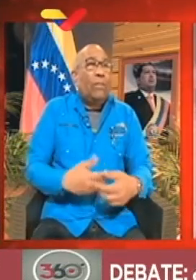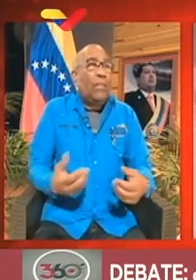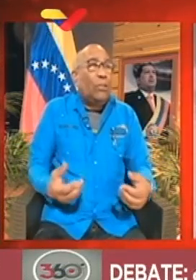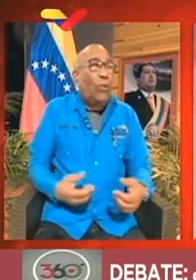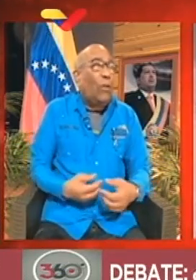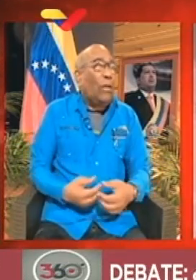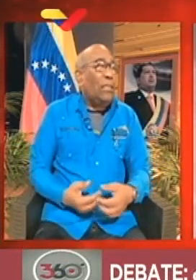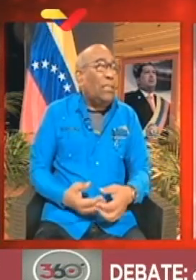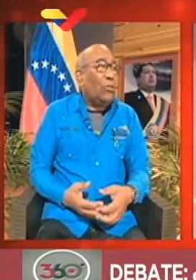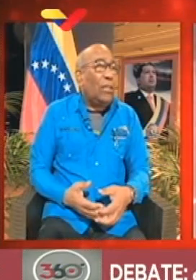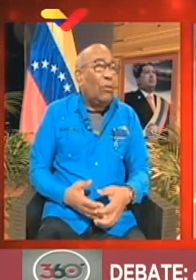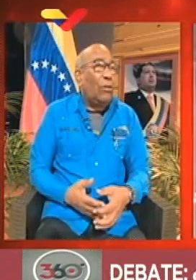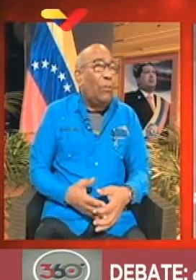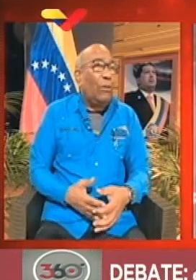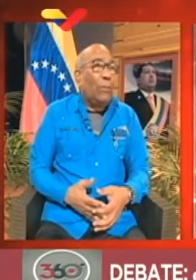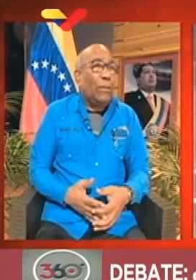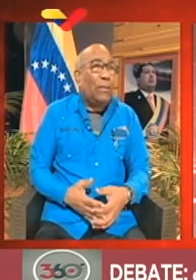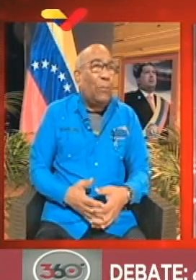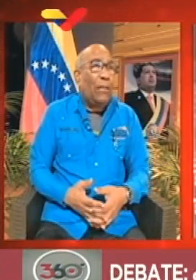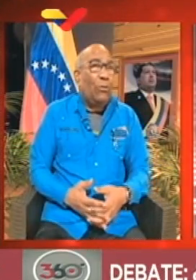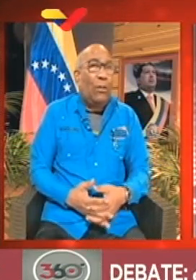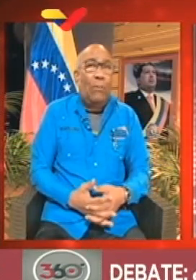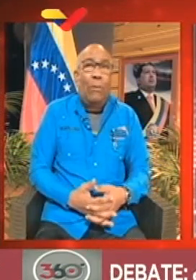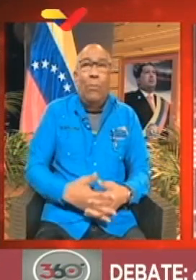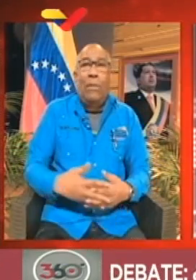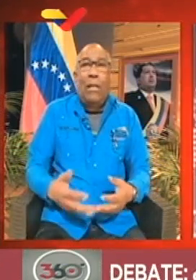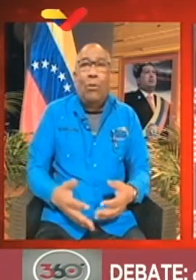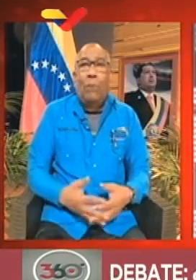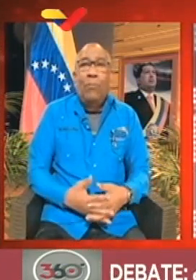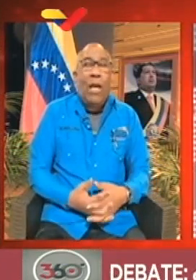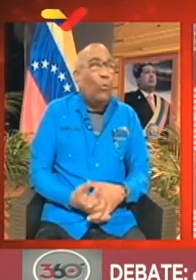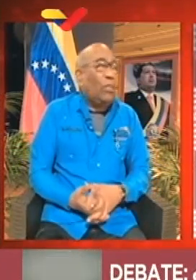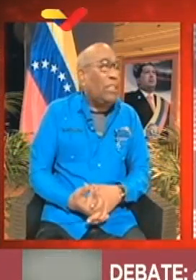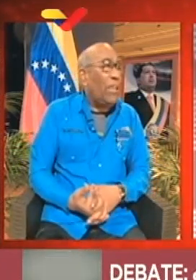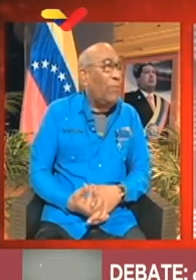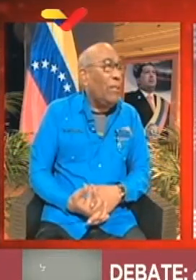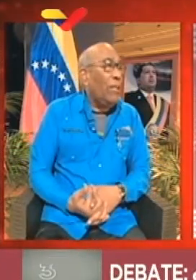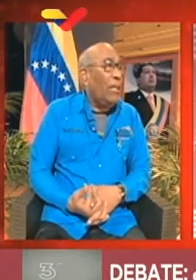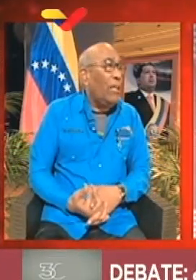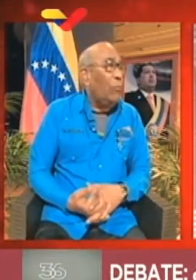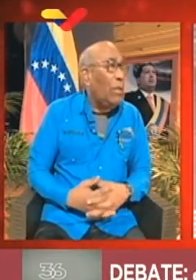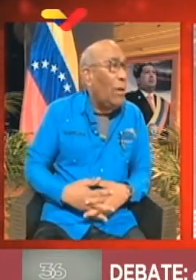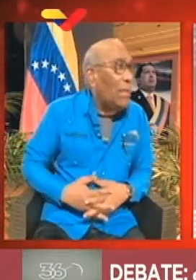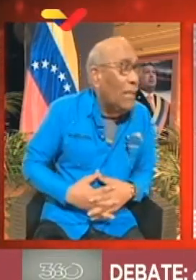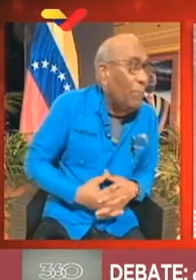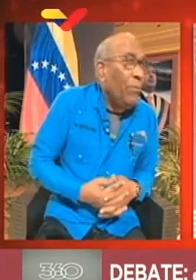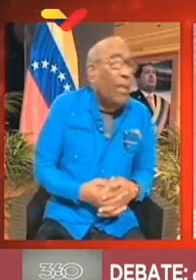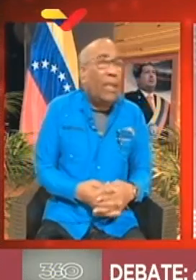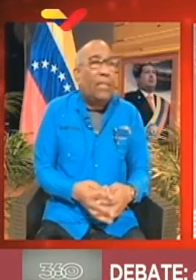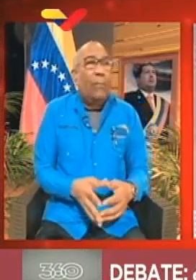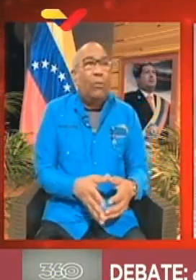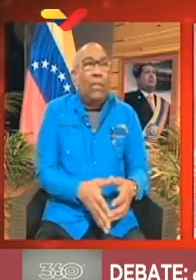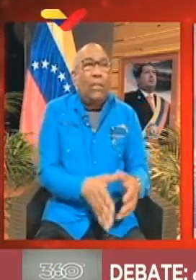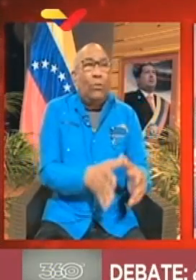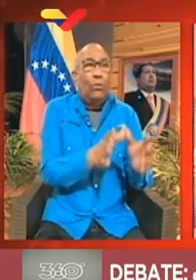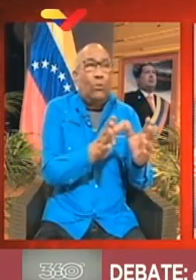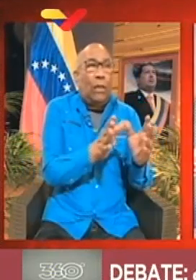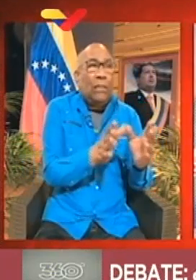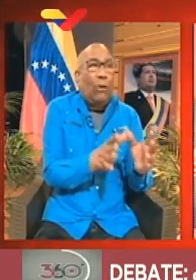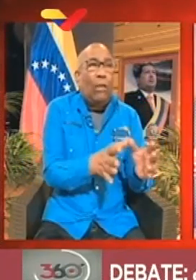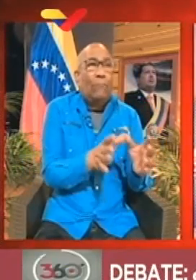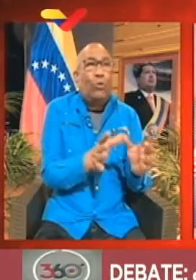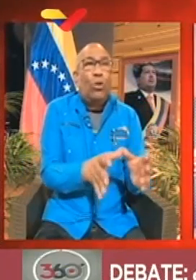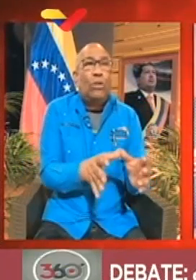la ANDIEP, es decir, todas las organizaciones de colegios privados están participando y ahí me hemos invitado a UNICEF. Es un debate que hemos